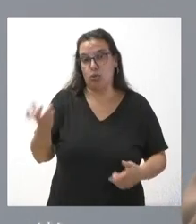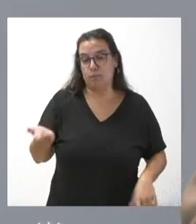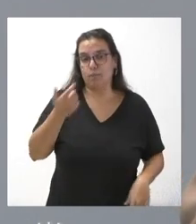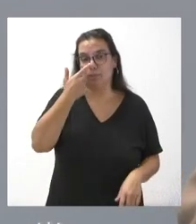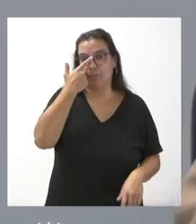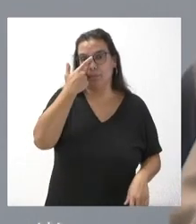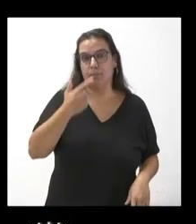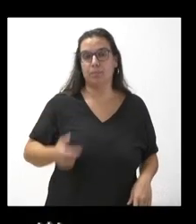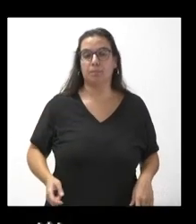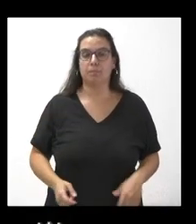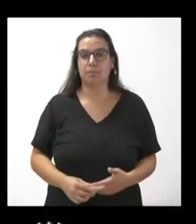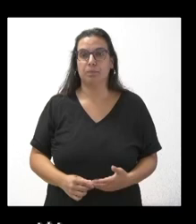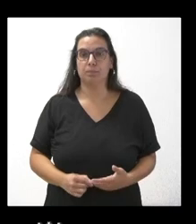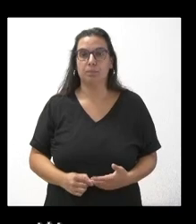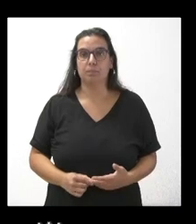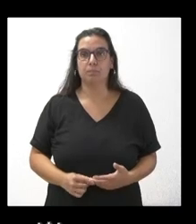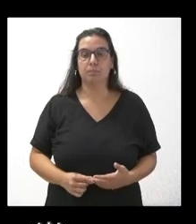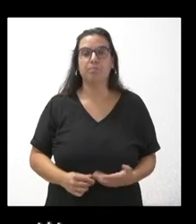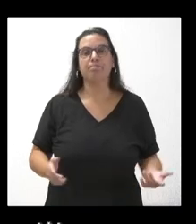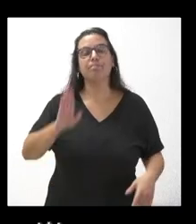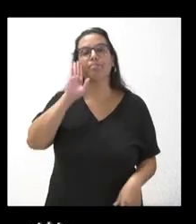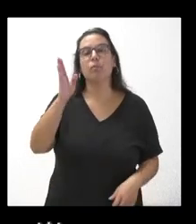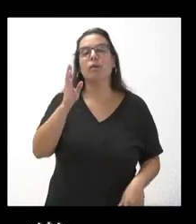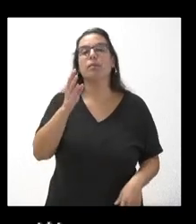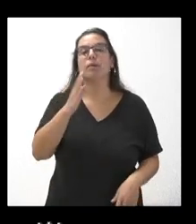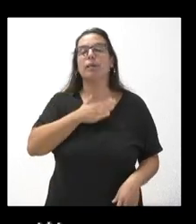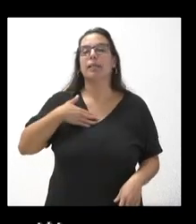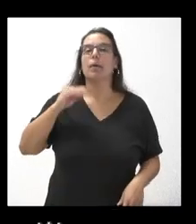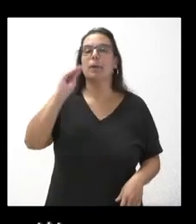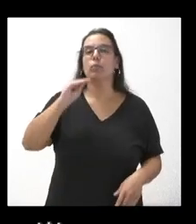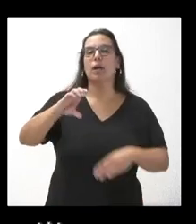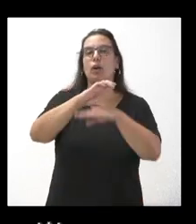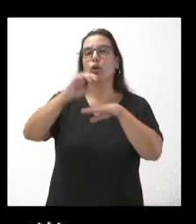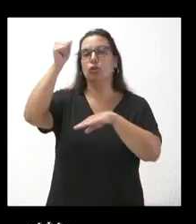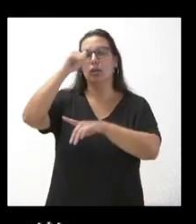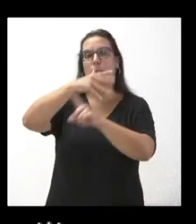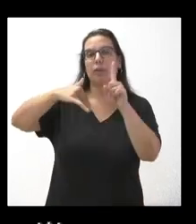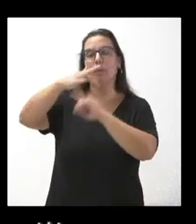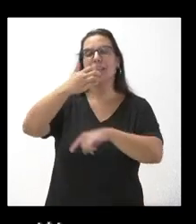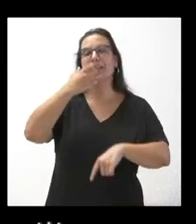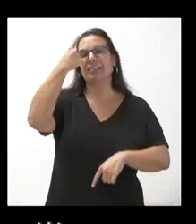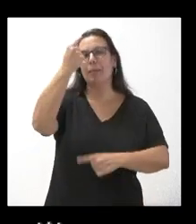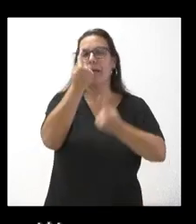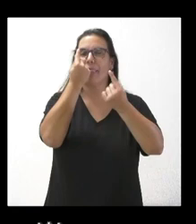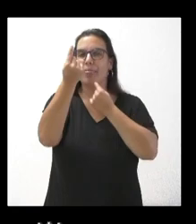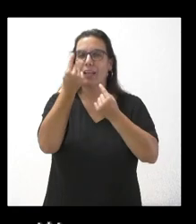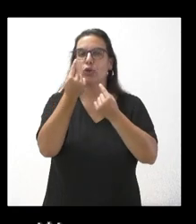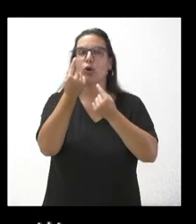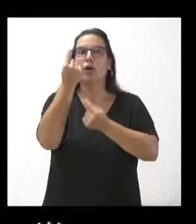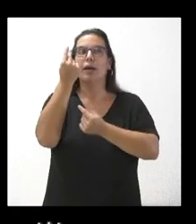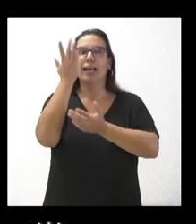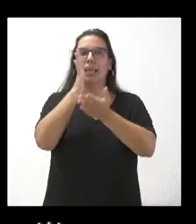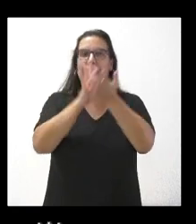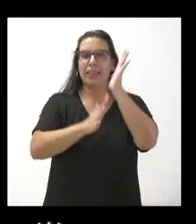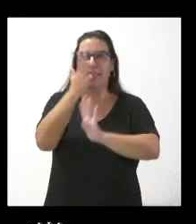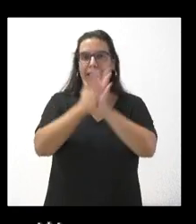respiratorio. Sí. Hola, buenas. Me gustaría preguntar al consejero de Medio Ambiente si tiene el dato de cuántos incendios menos ha habido este verano,